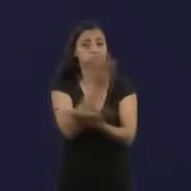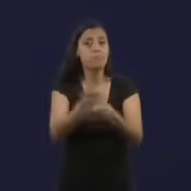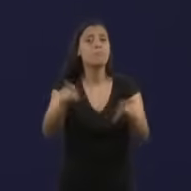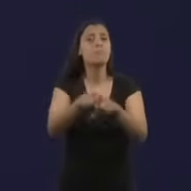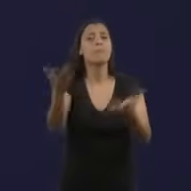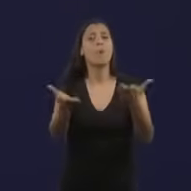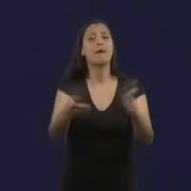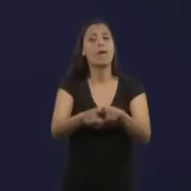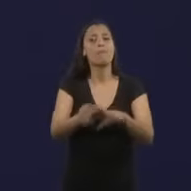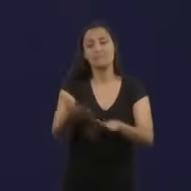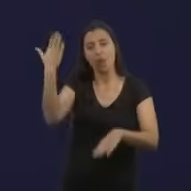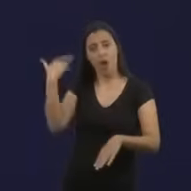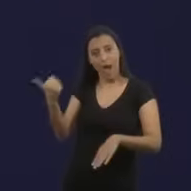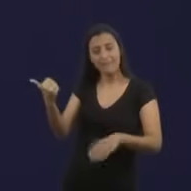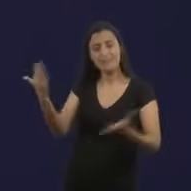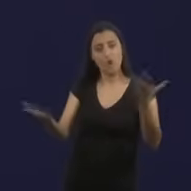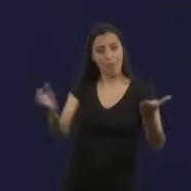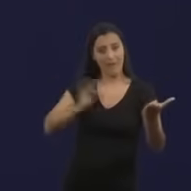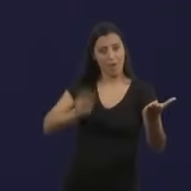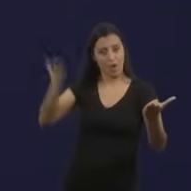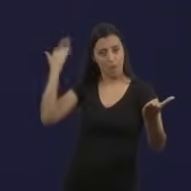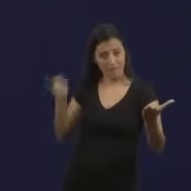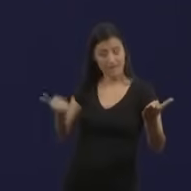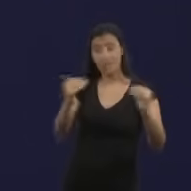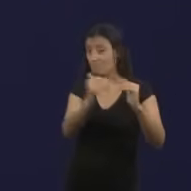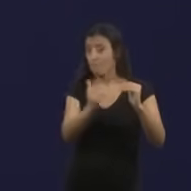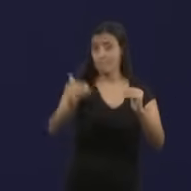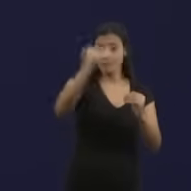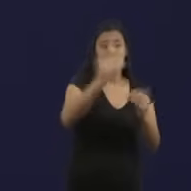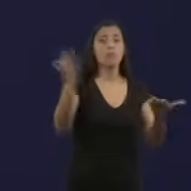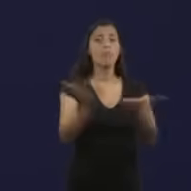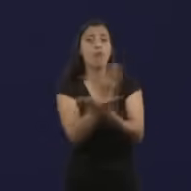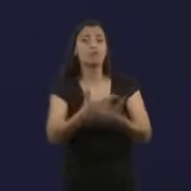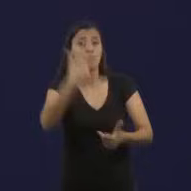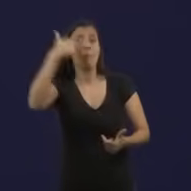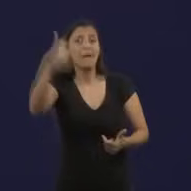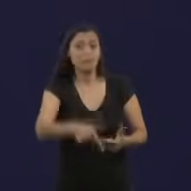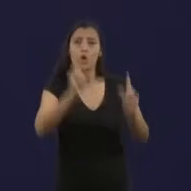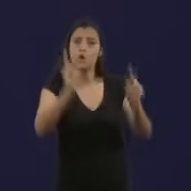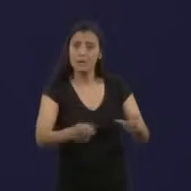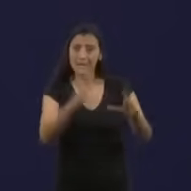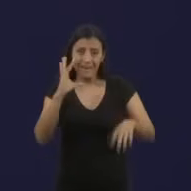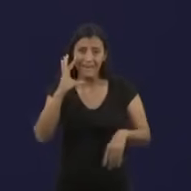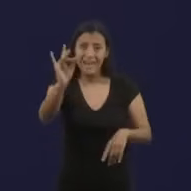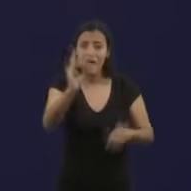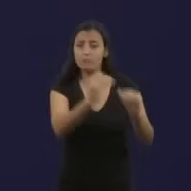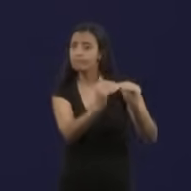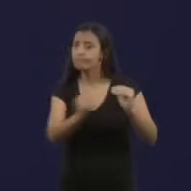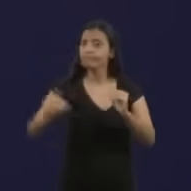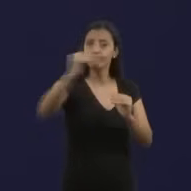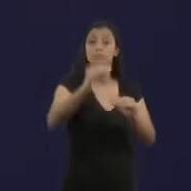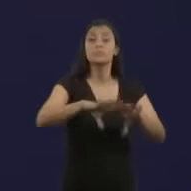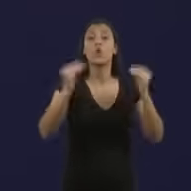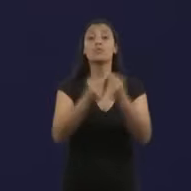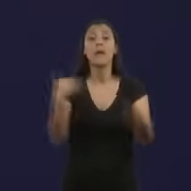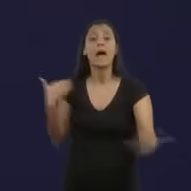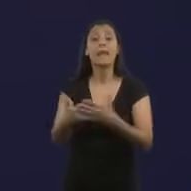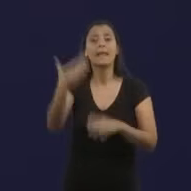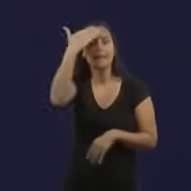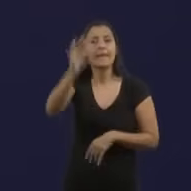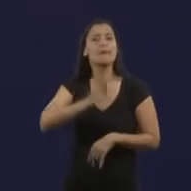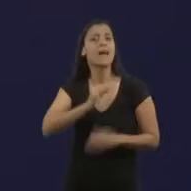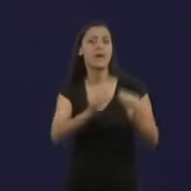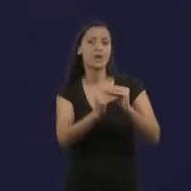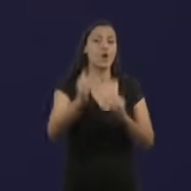periodo del año del año pasado la producción de petróleo también marcó un nuevo récord siendo la más alta de los últimos 15 años con un